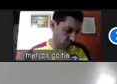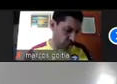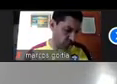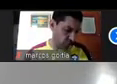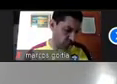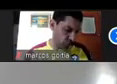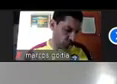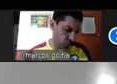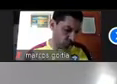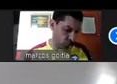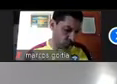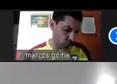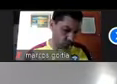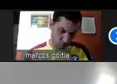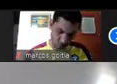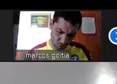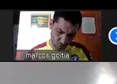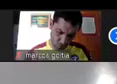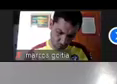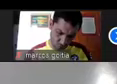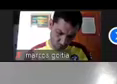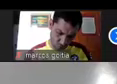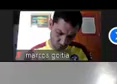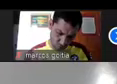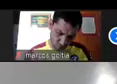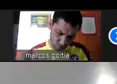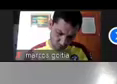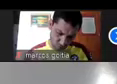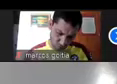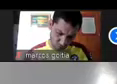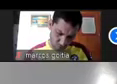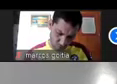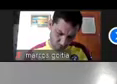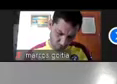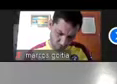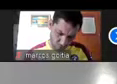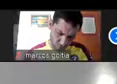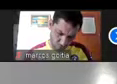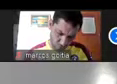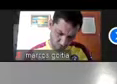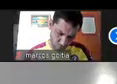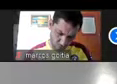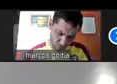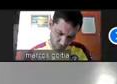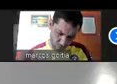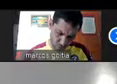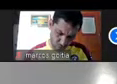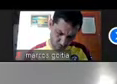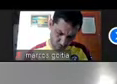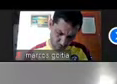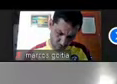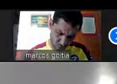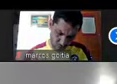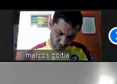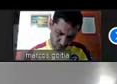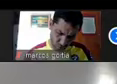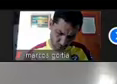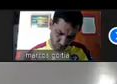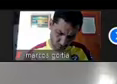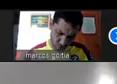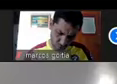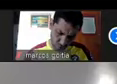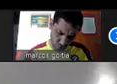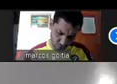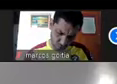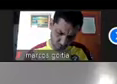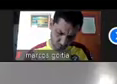es que estamos en una jornada realmente importante, más que agradecida, y otras cifras que también quiero compartir con